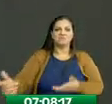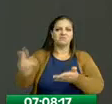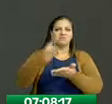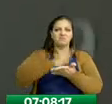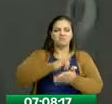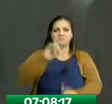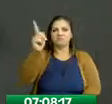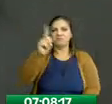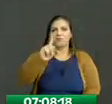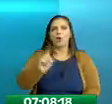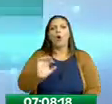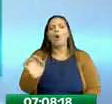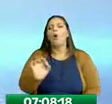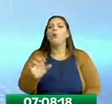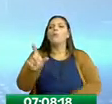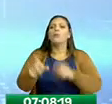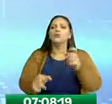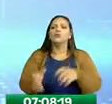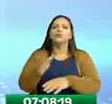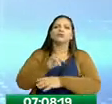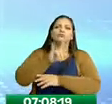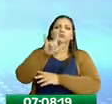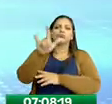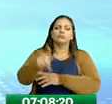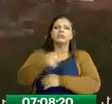exposición a la epidemia.